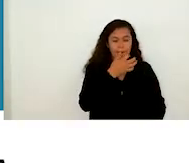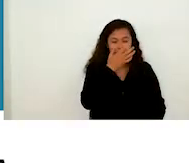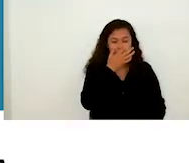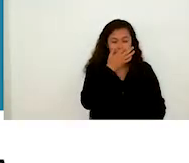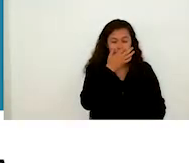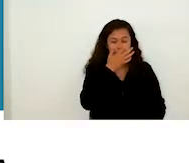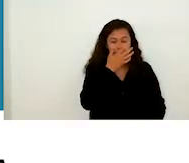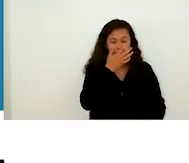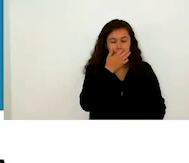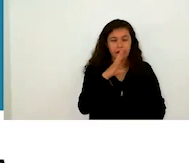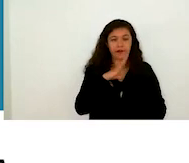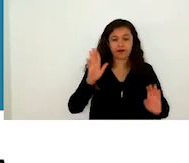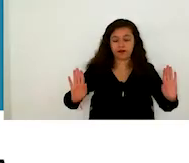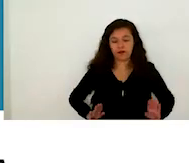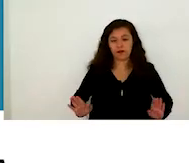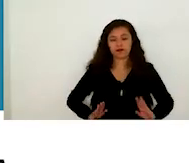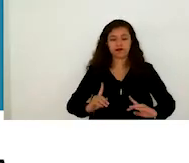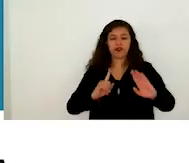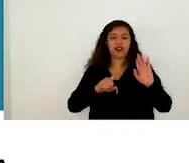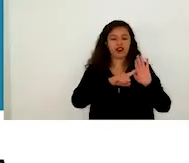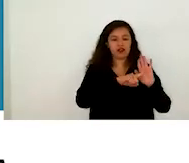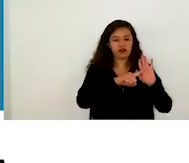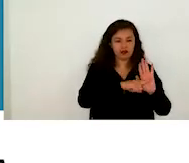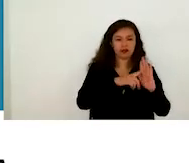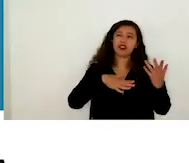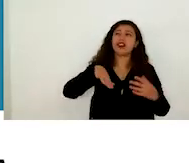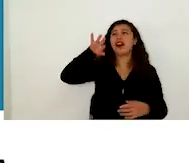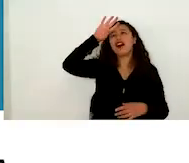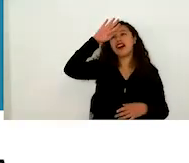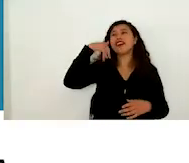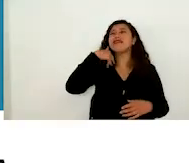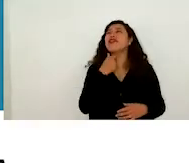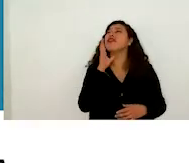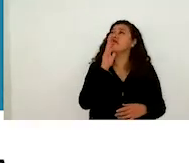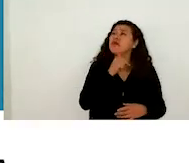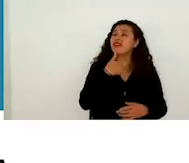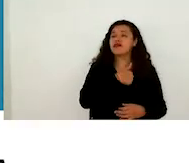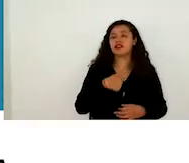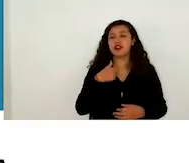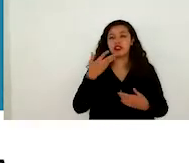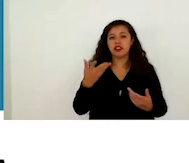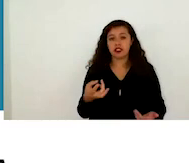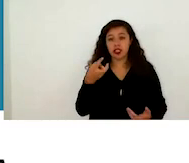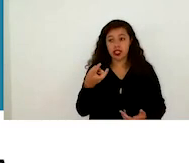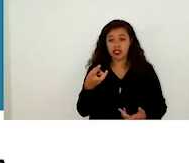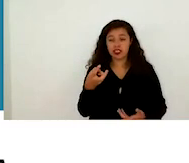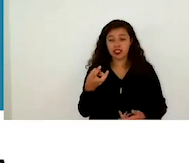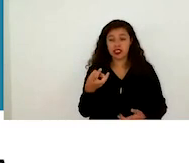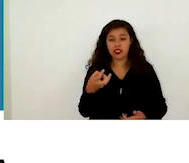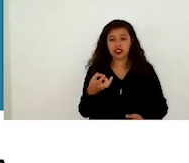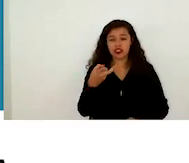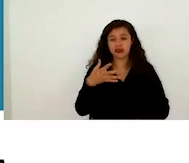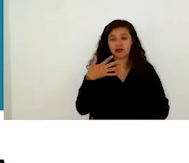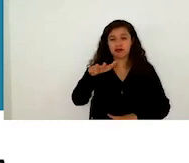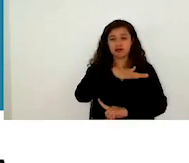que tiene una actitud negativa se hace la víctima pero la parte de la victimización es una es una situación